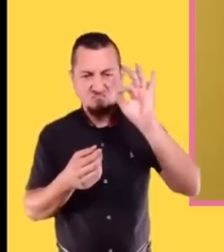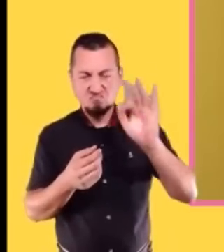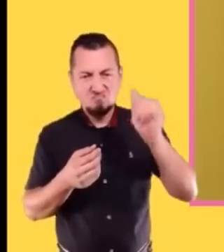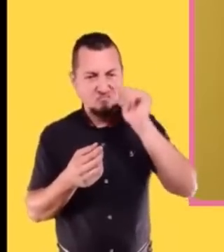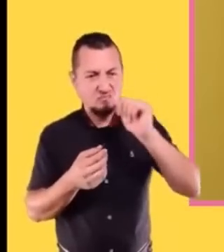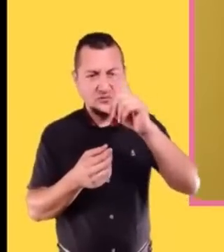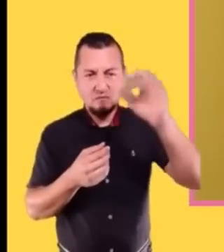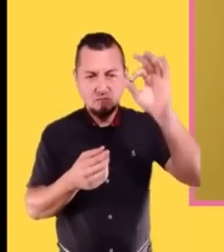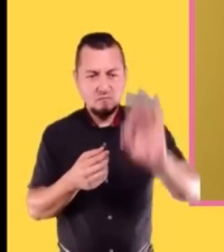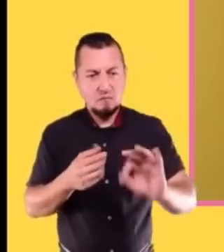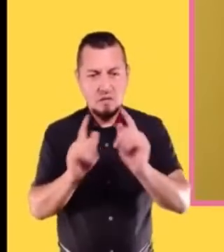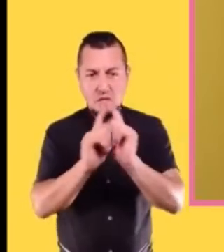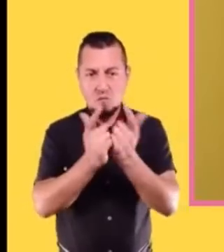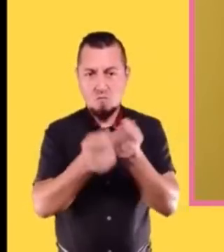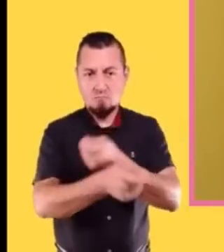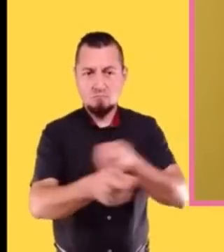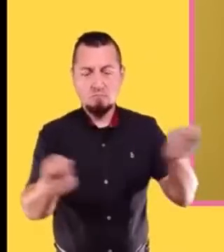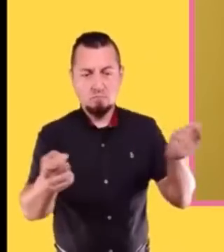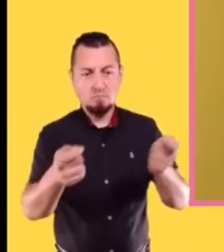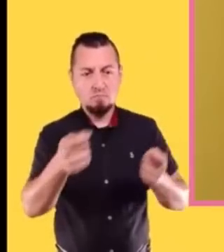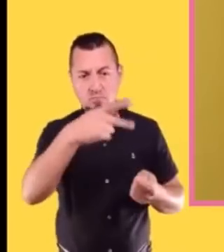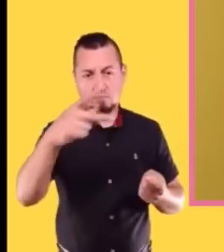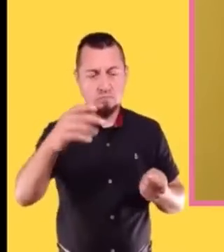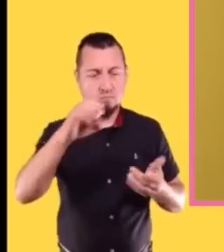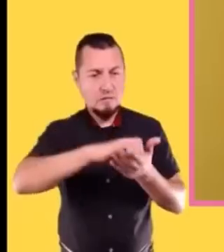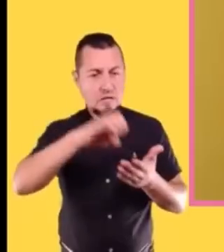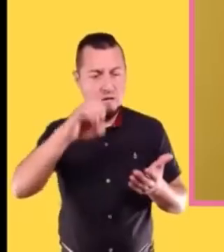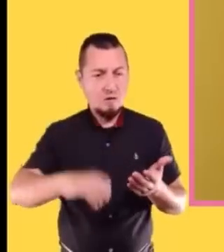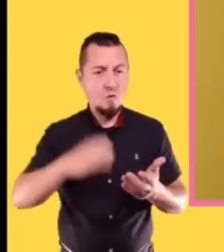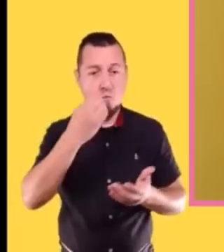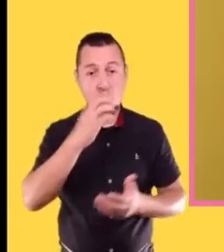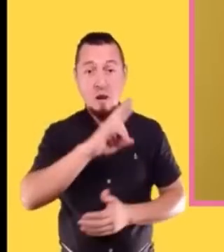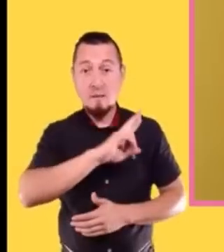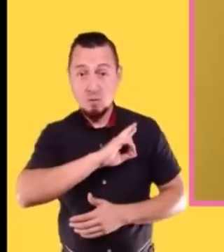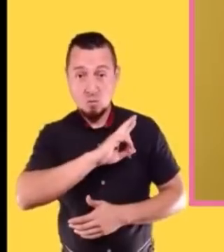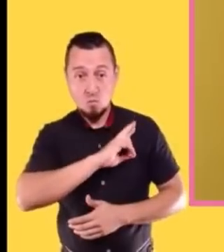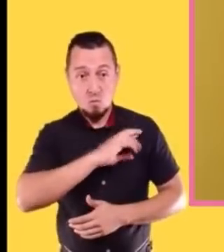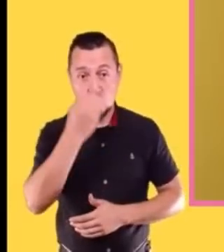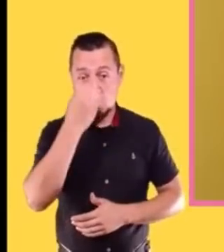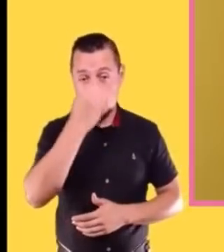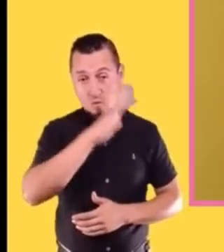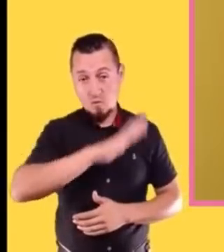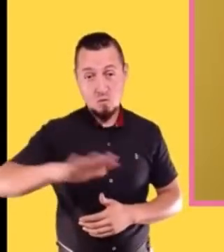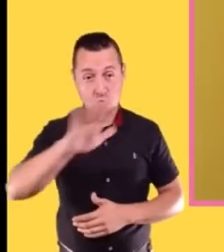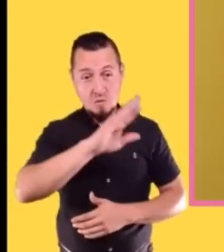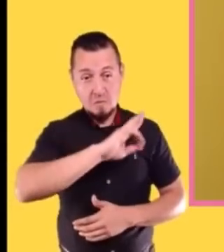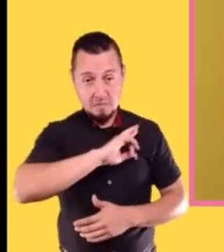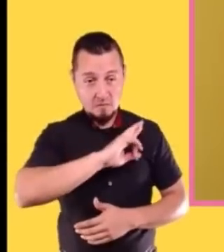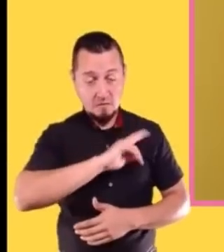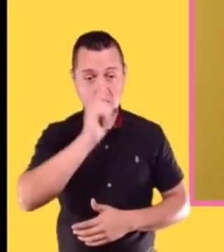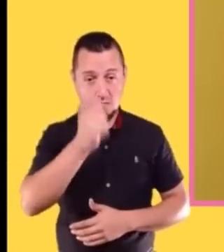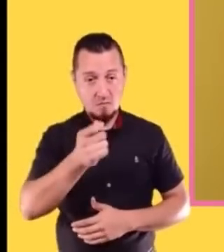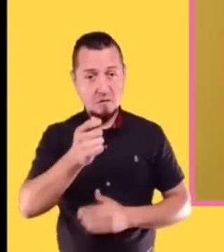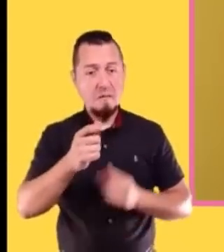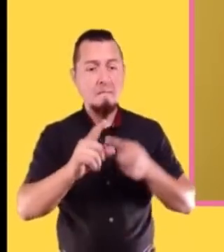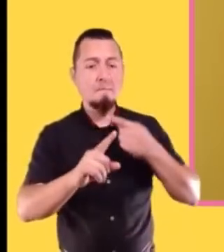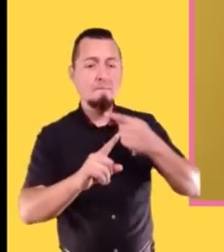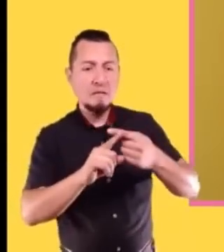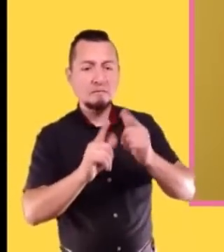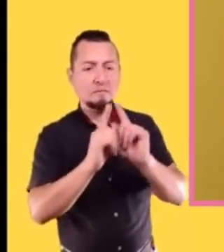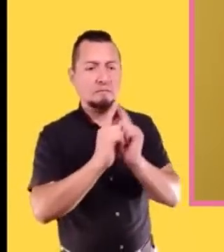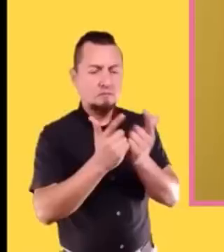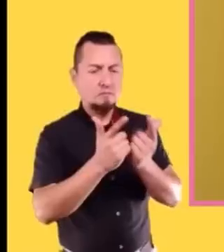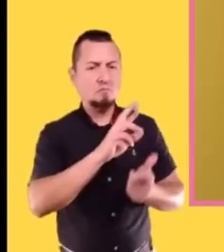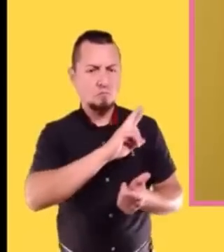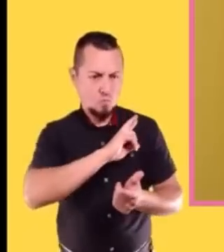libros. Incluso yo te pondría el ejemplo de las escuelas privadas. Las escuelas privadas, ellos por lo general agregan libros al libro oficial, pero siempre usan el libro